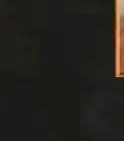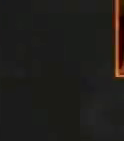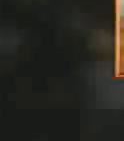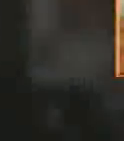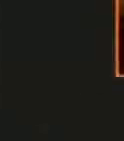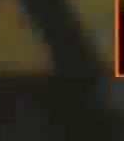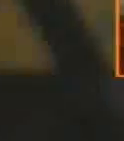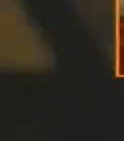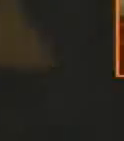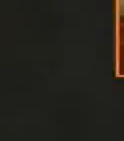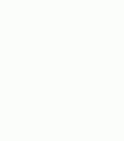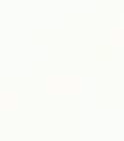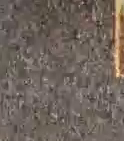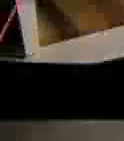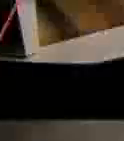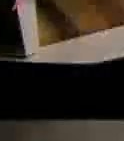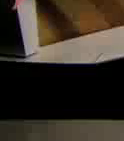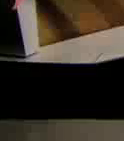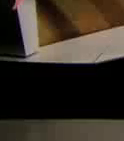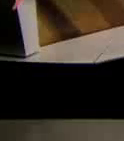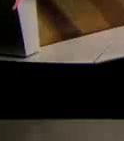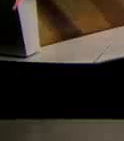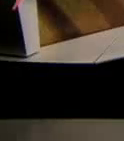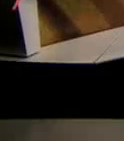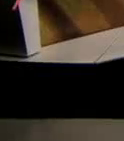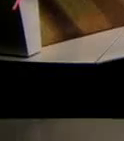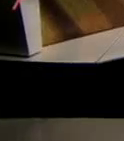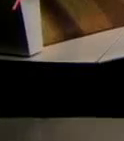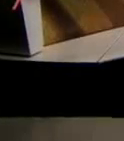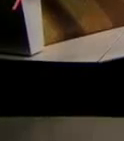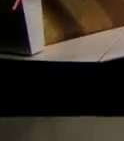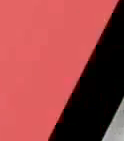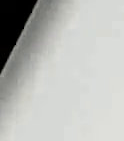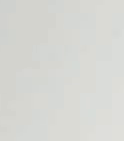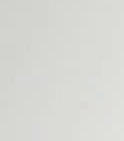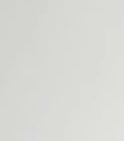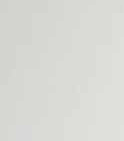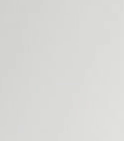Tatiana Larrea. A Contramano, hoy, 22 horas.